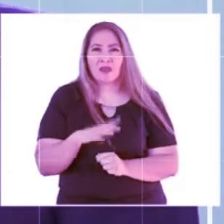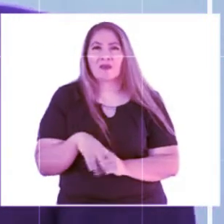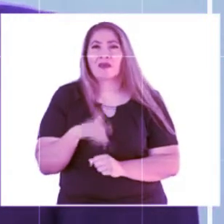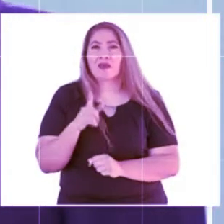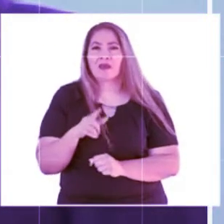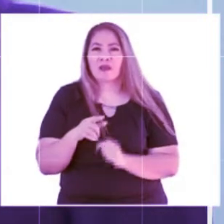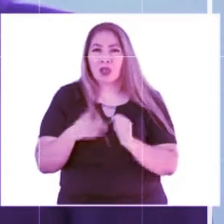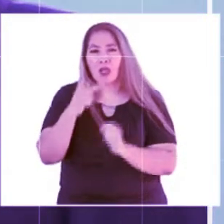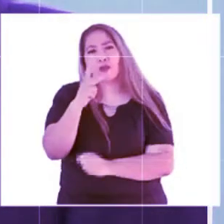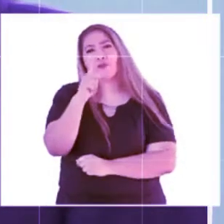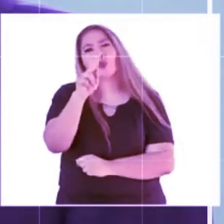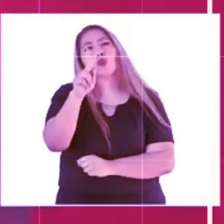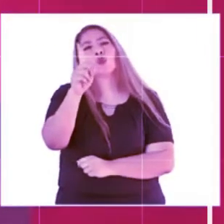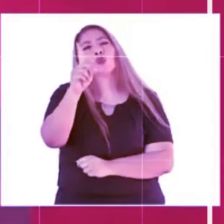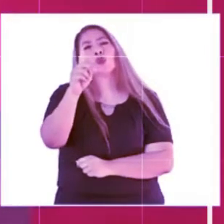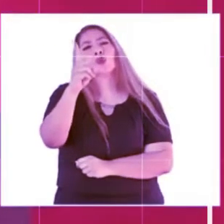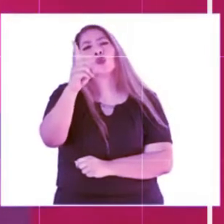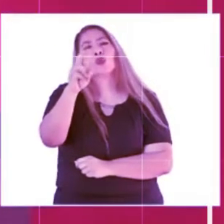de Drumex.